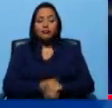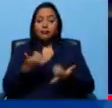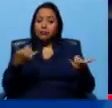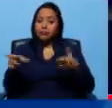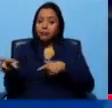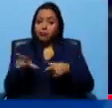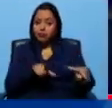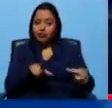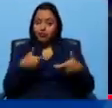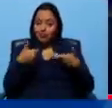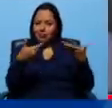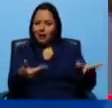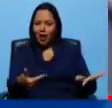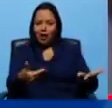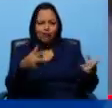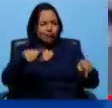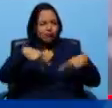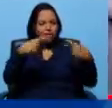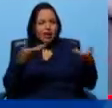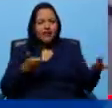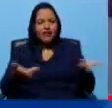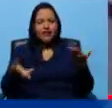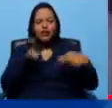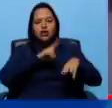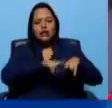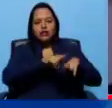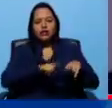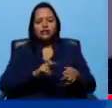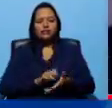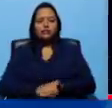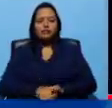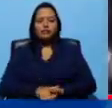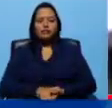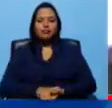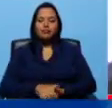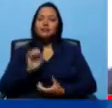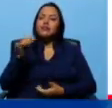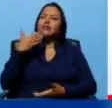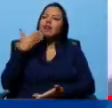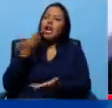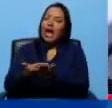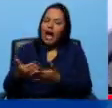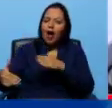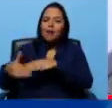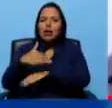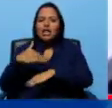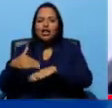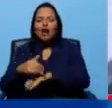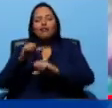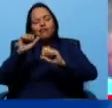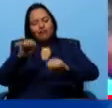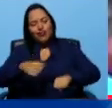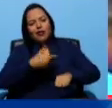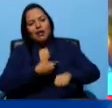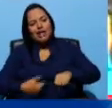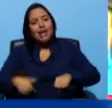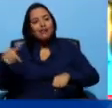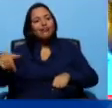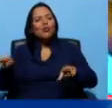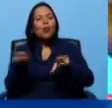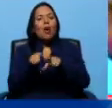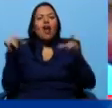totalmente rehabilitada para el servicio de nuestros niños. Bueno, gracias, ministro. Así es, mi comandante, es una